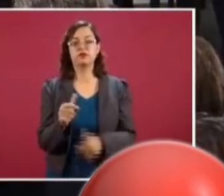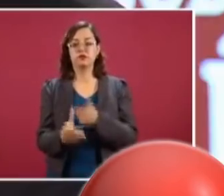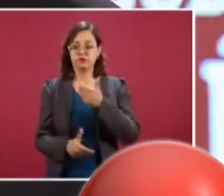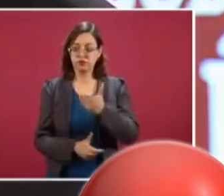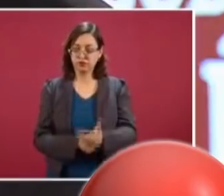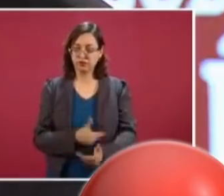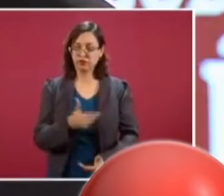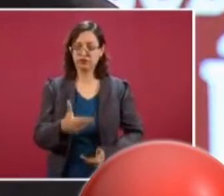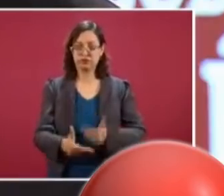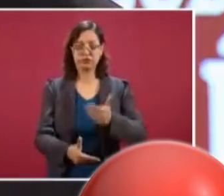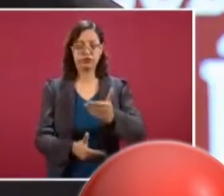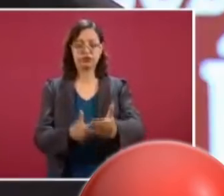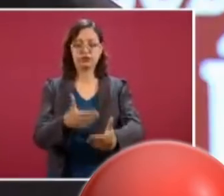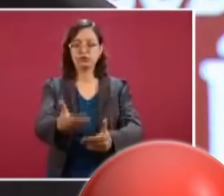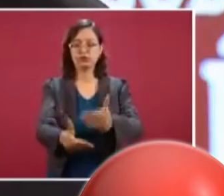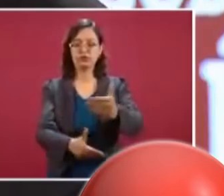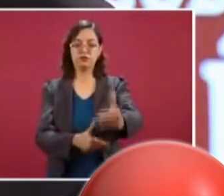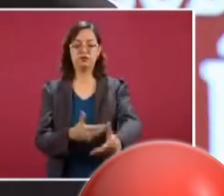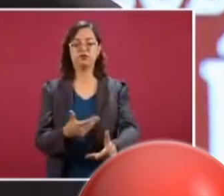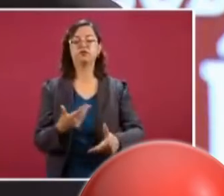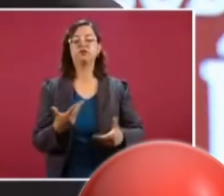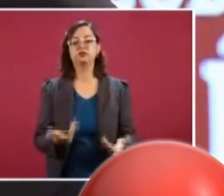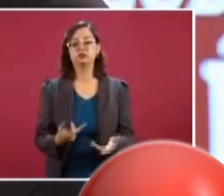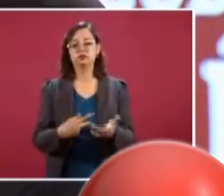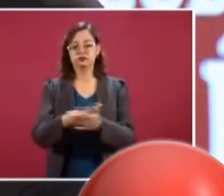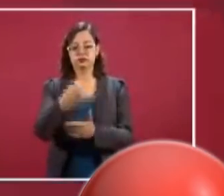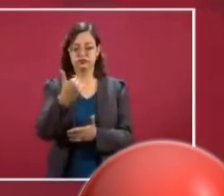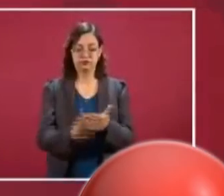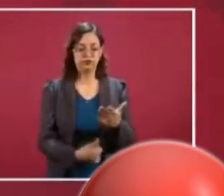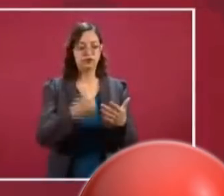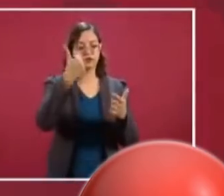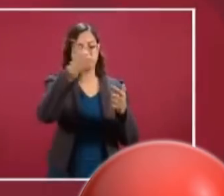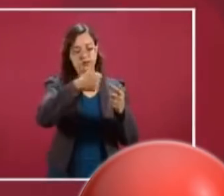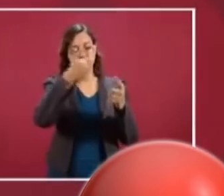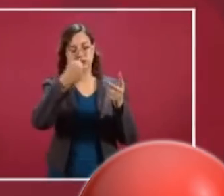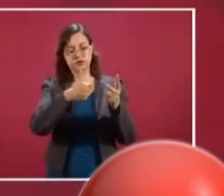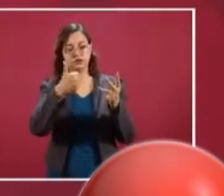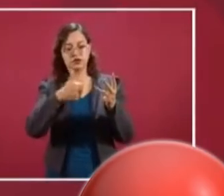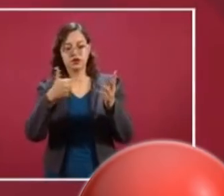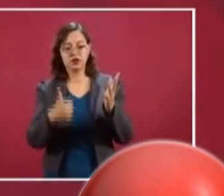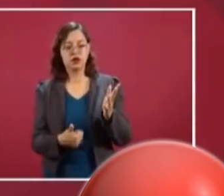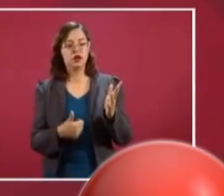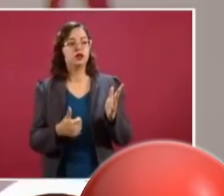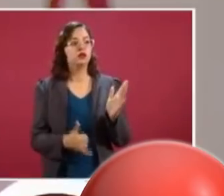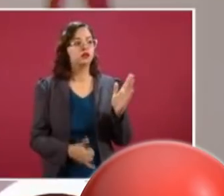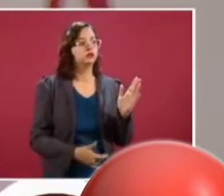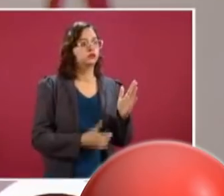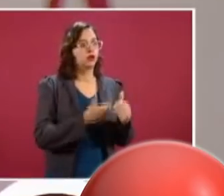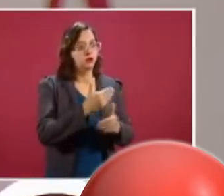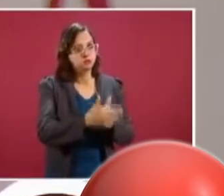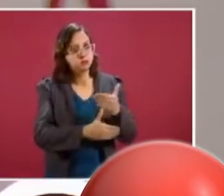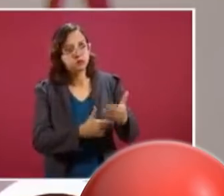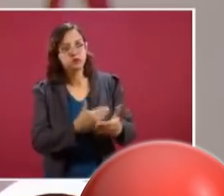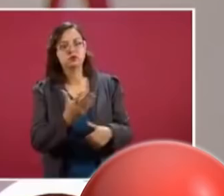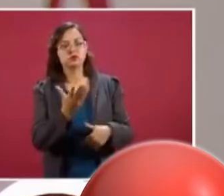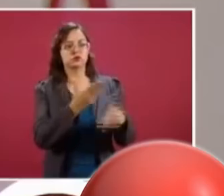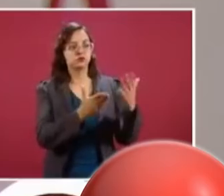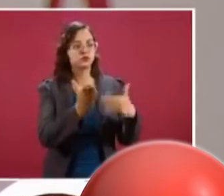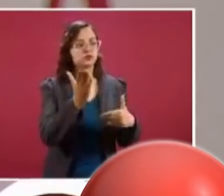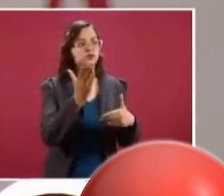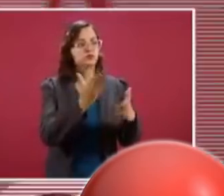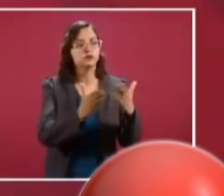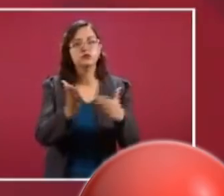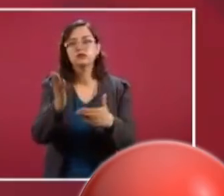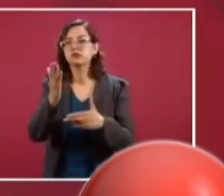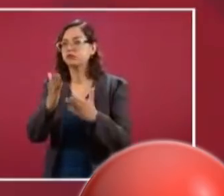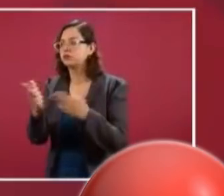vayamos viendo proyecto por proyecto cómo se va avanzando, que no se quede nada